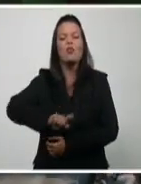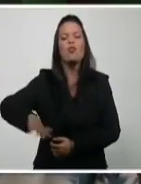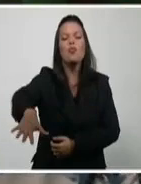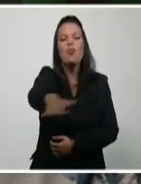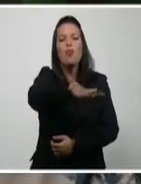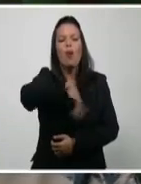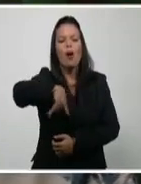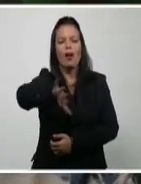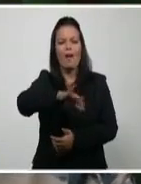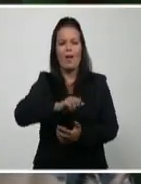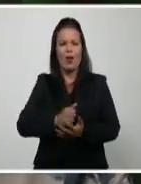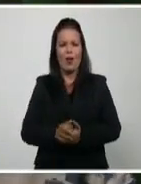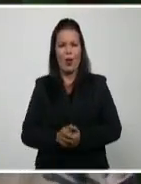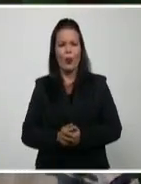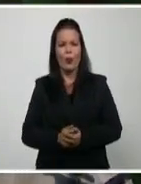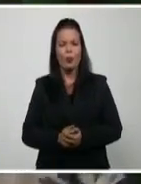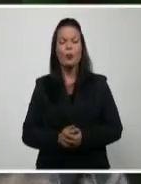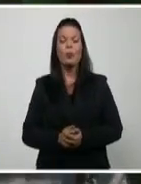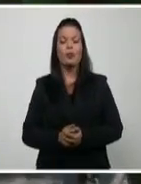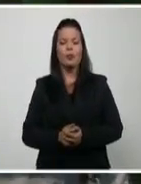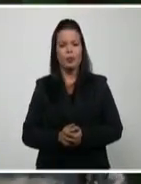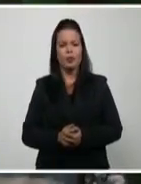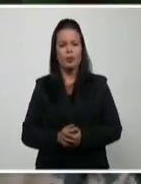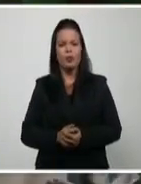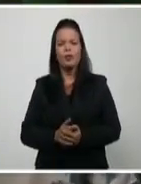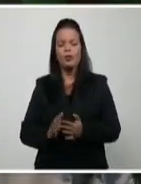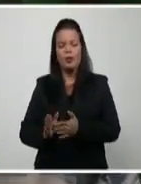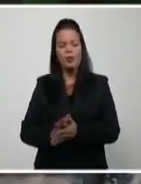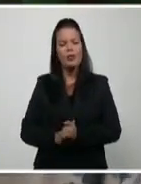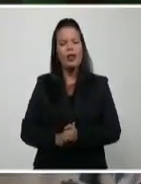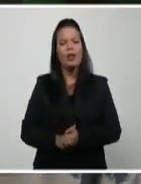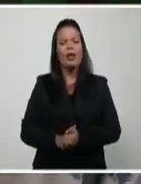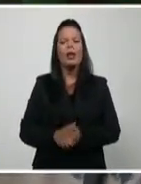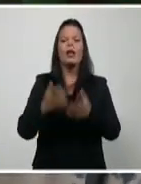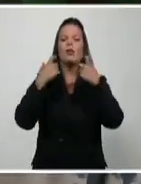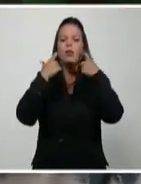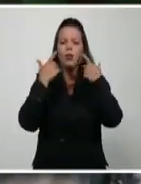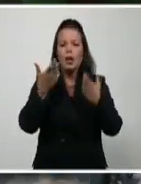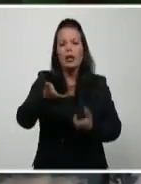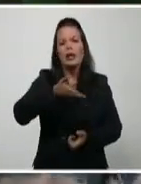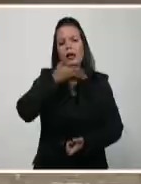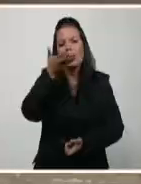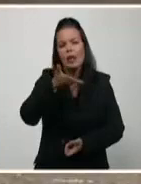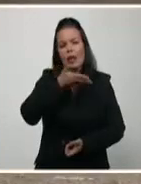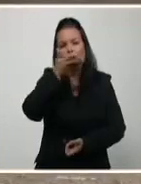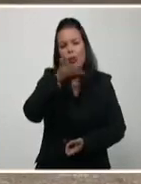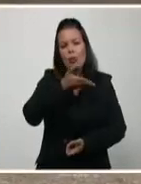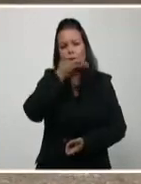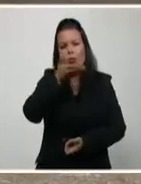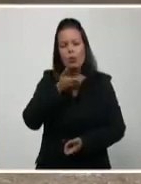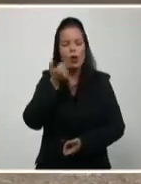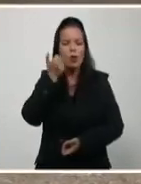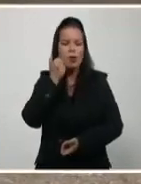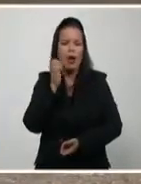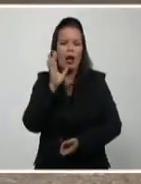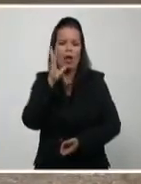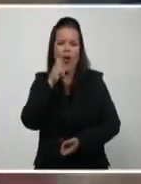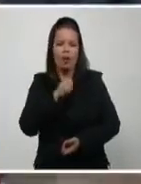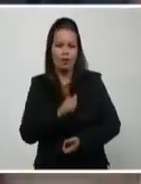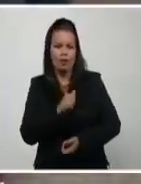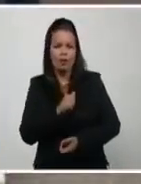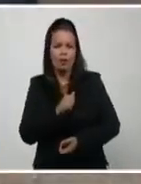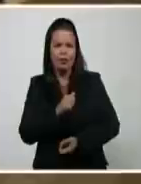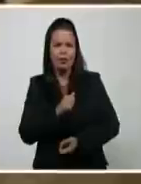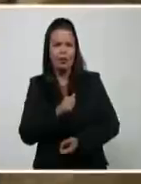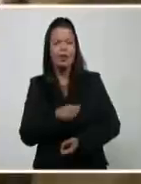interesante su discurso, lo que hablaba, que la propia canción. Los niños también cantaron